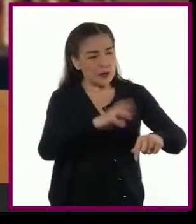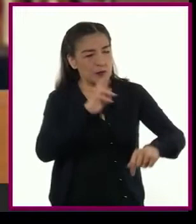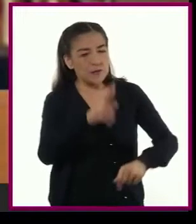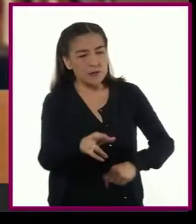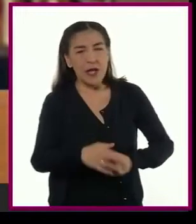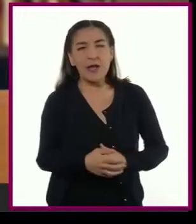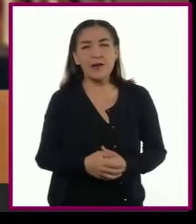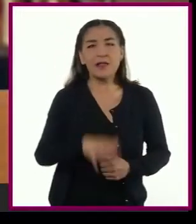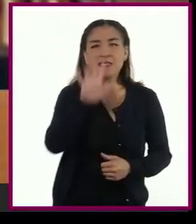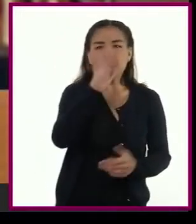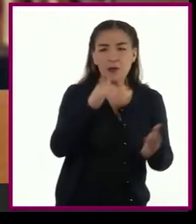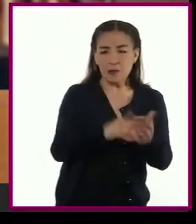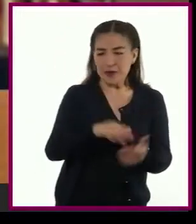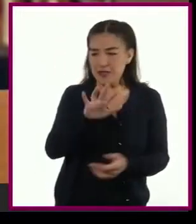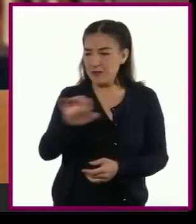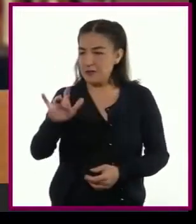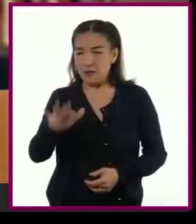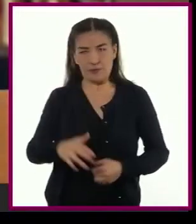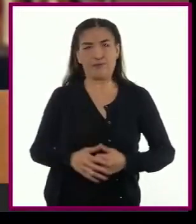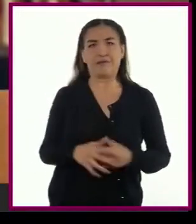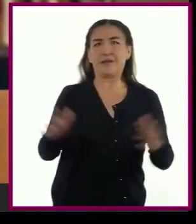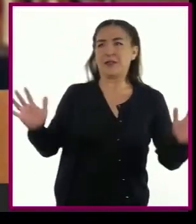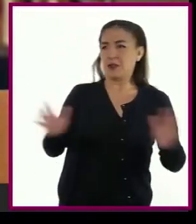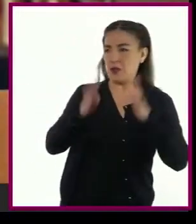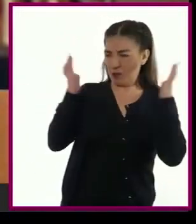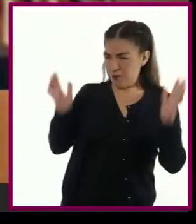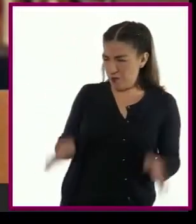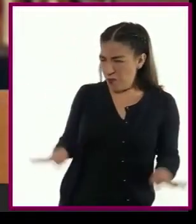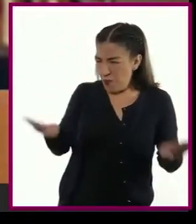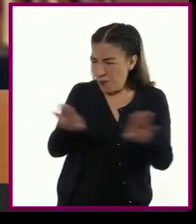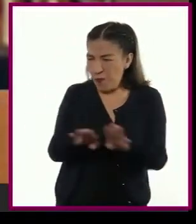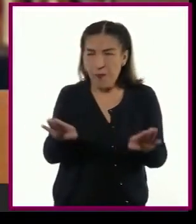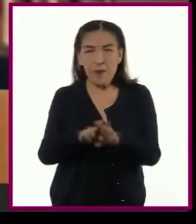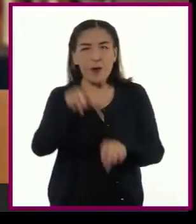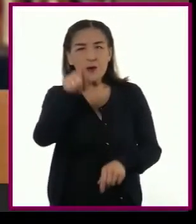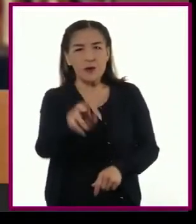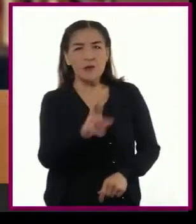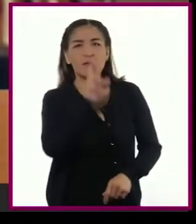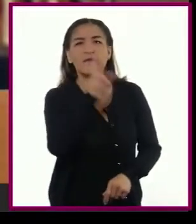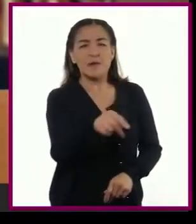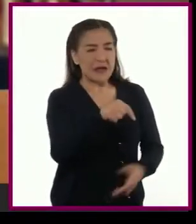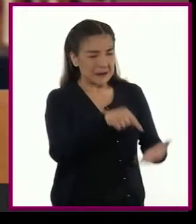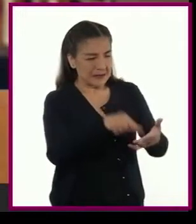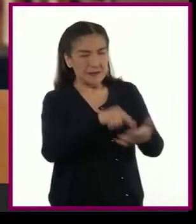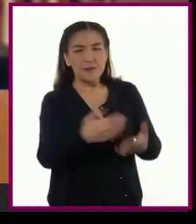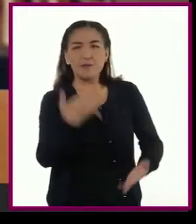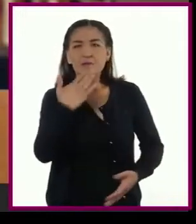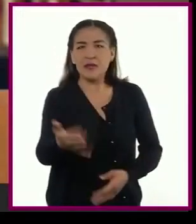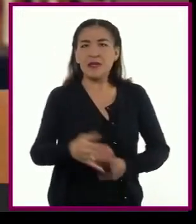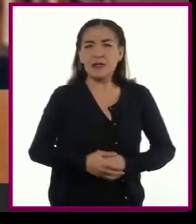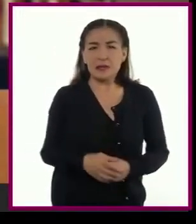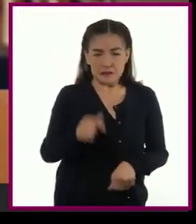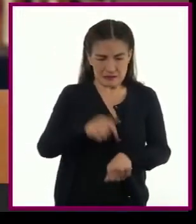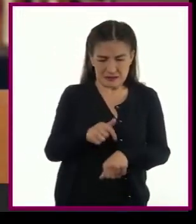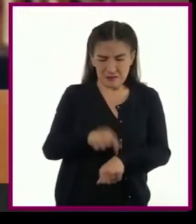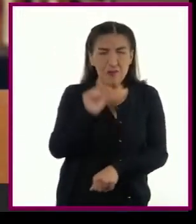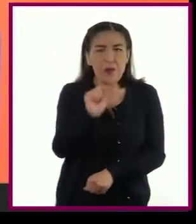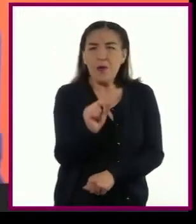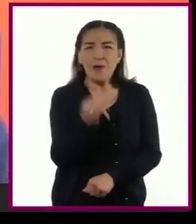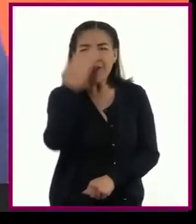5,050. Sorprendido me respondió: ¿cómo es posible que hayas obtenido el resultado tan en poco